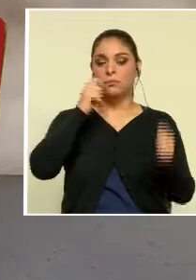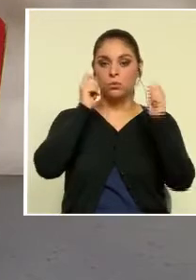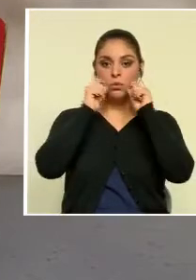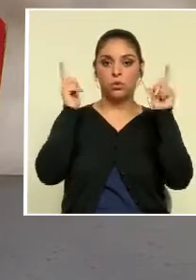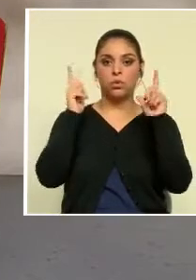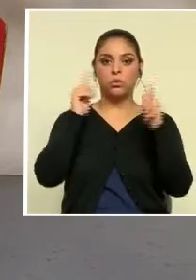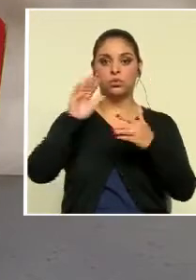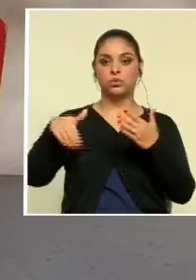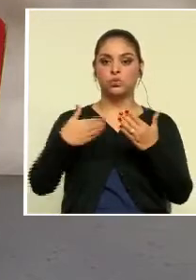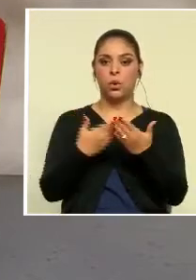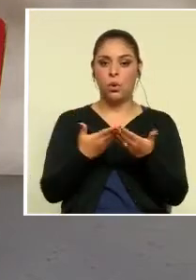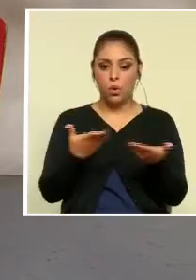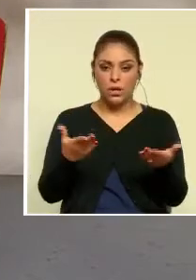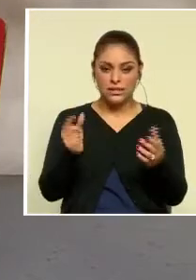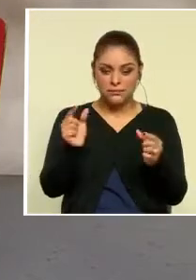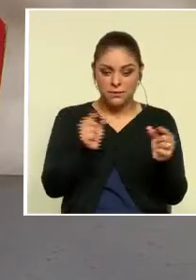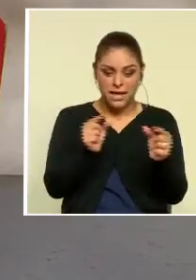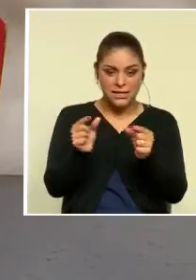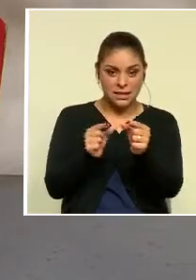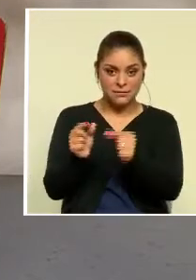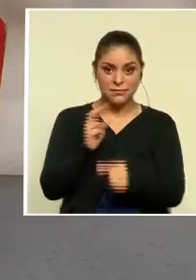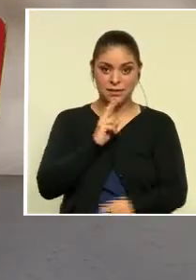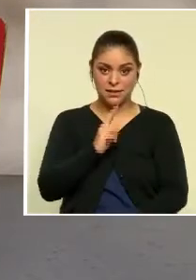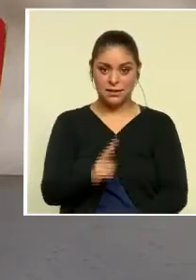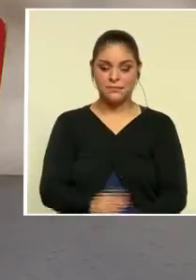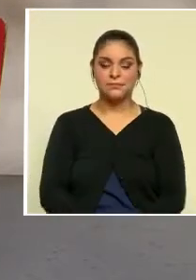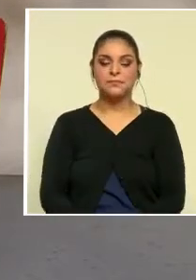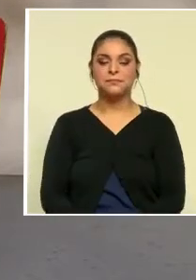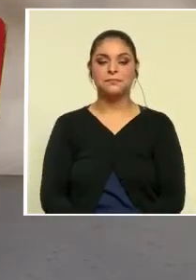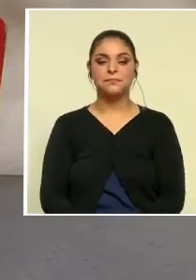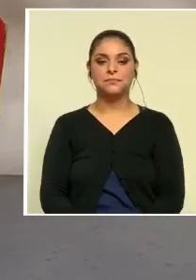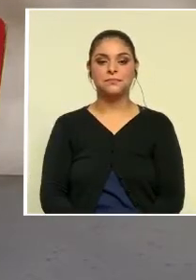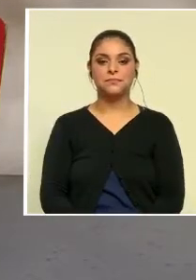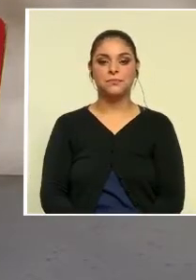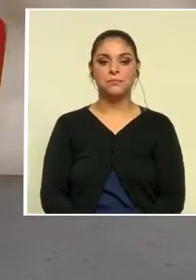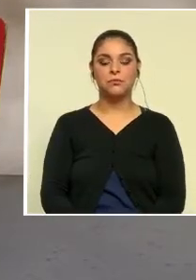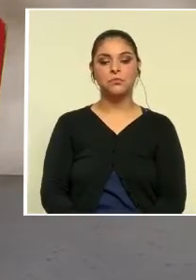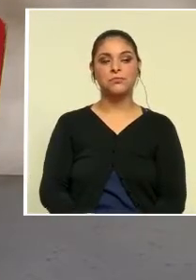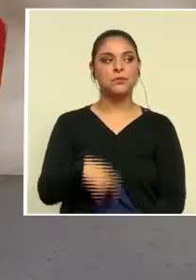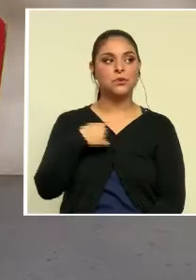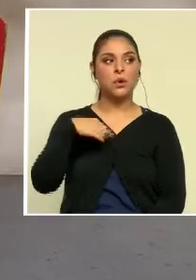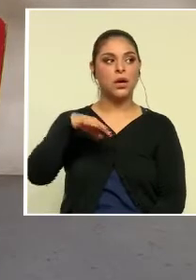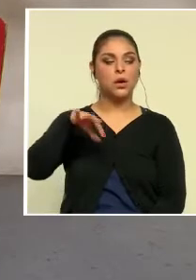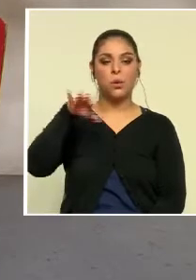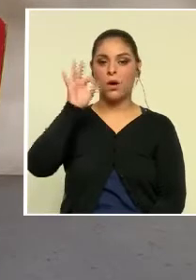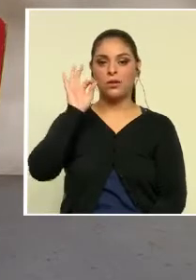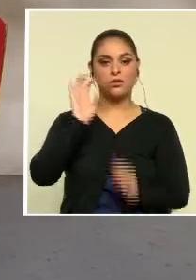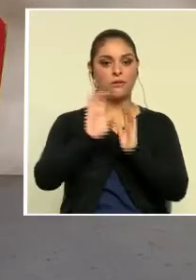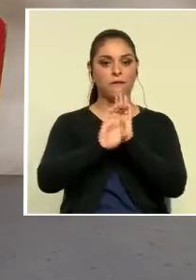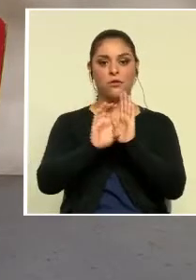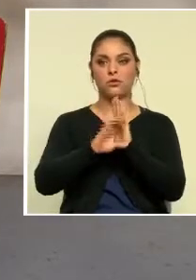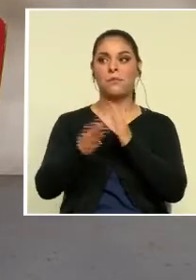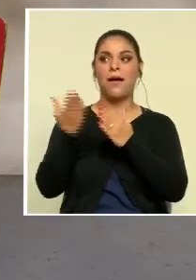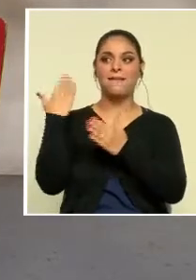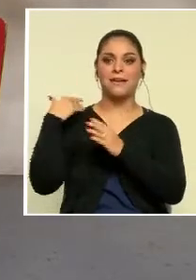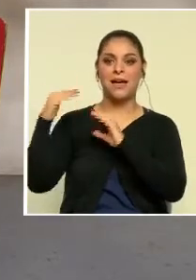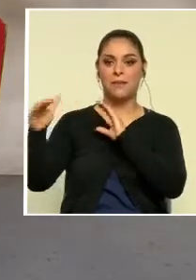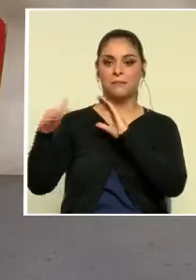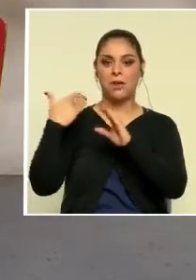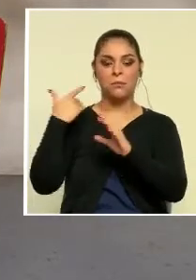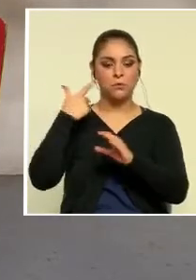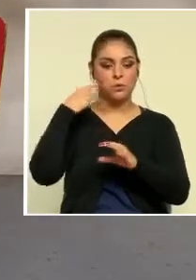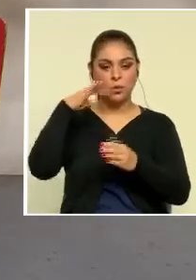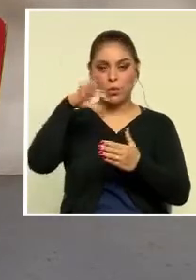todo ese montón de piezas verdad niña güey pues yo yo no encuentro la foto me la habían enviado pero yo ya no la